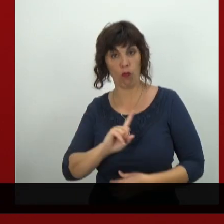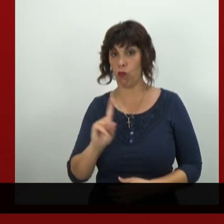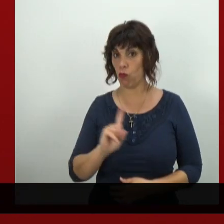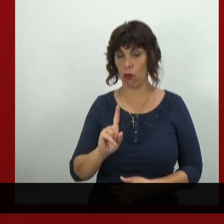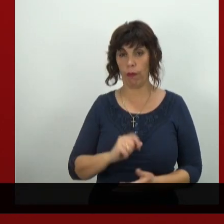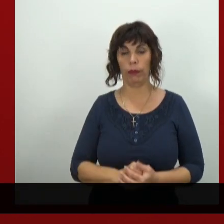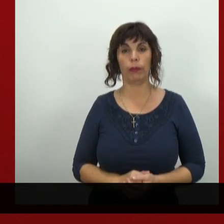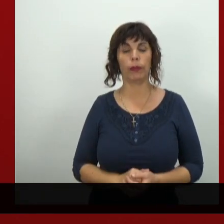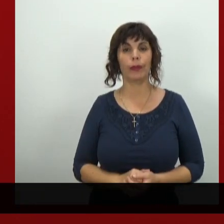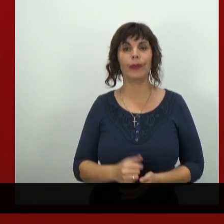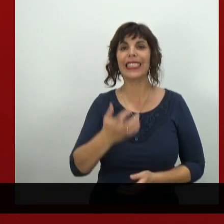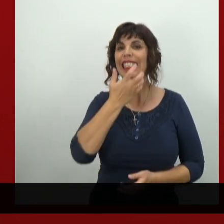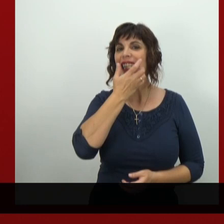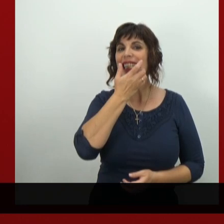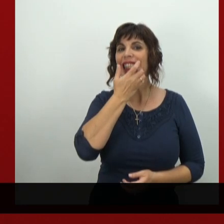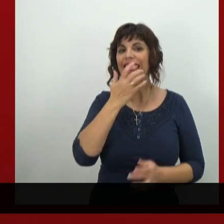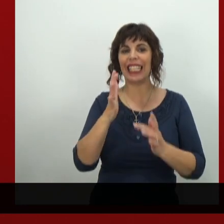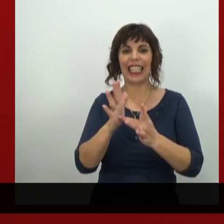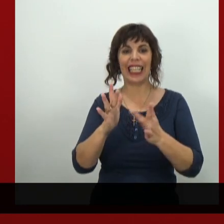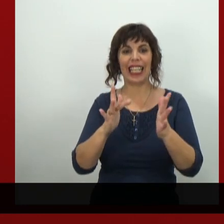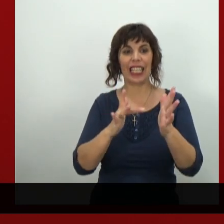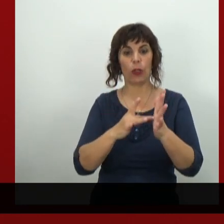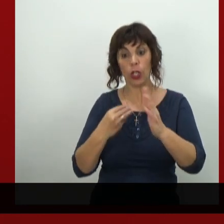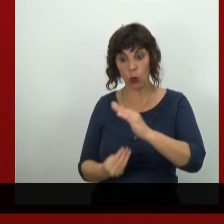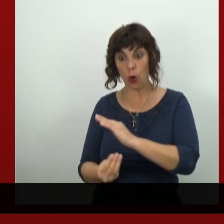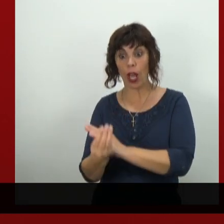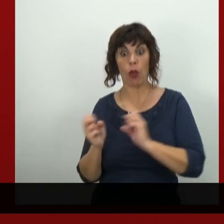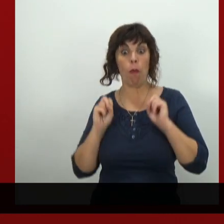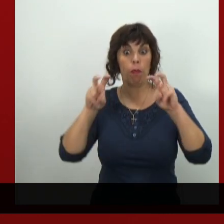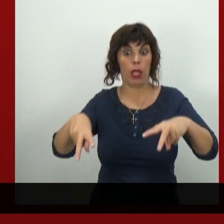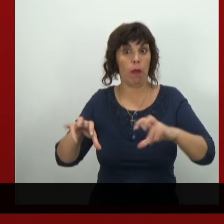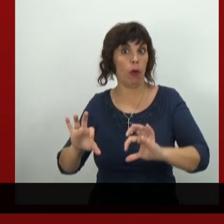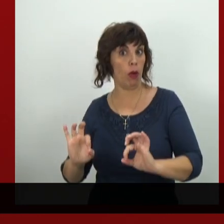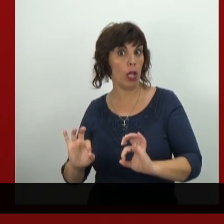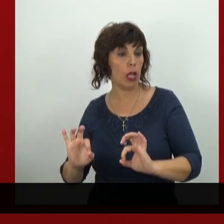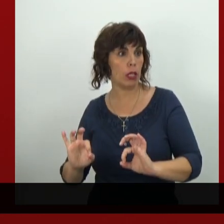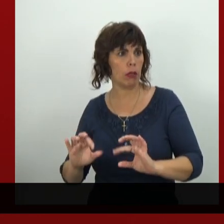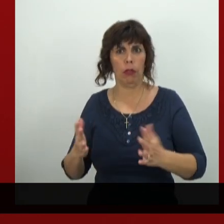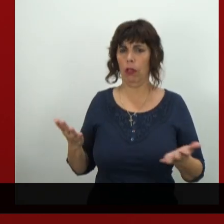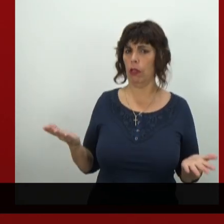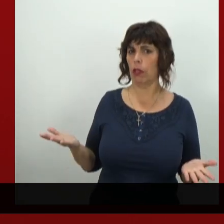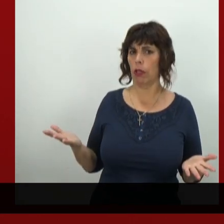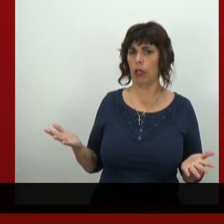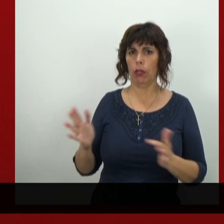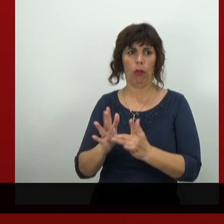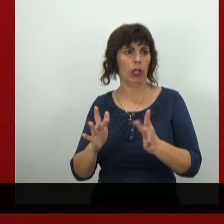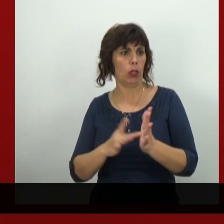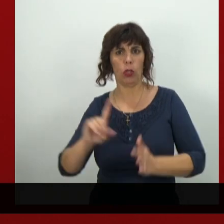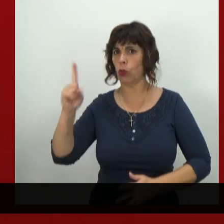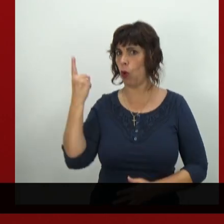Porque si el nacimiento de Jesucristo hubiera sido su principio, entonces Jesucristo no es